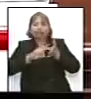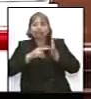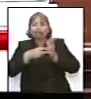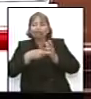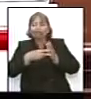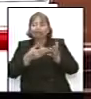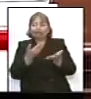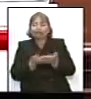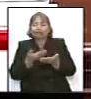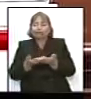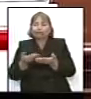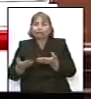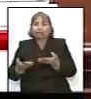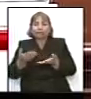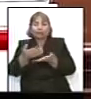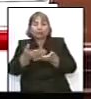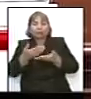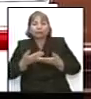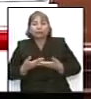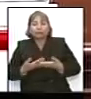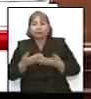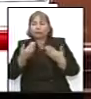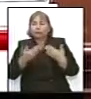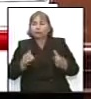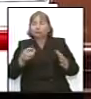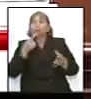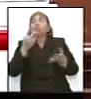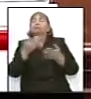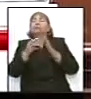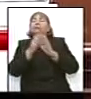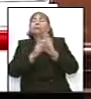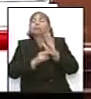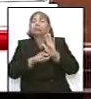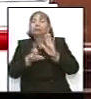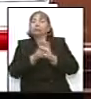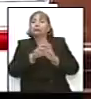error material en el texto aprobado del dictamen recaído en el proyecto de ley